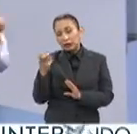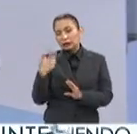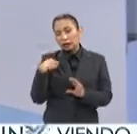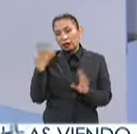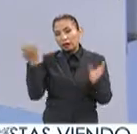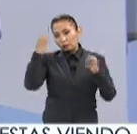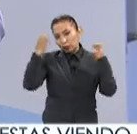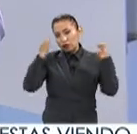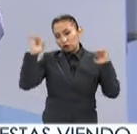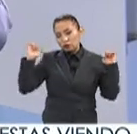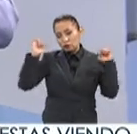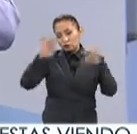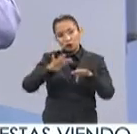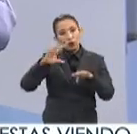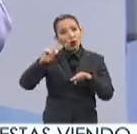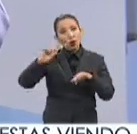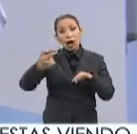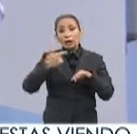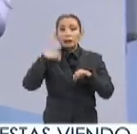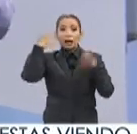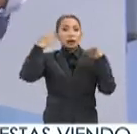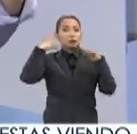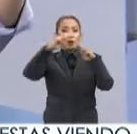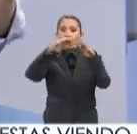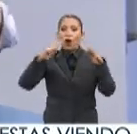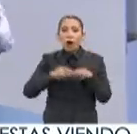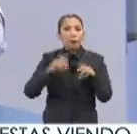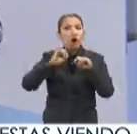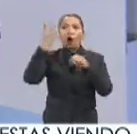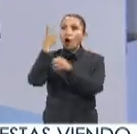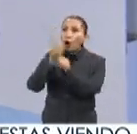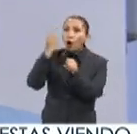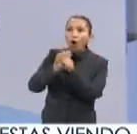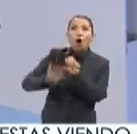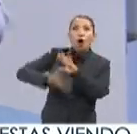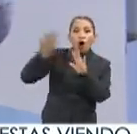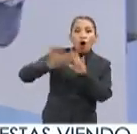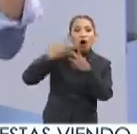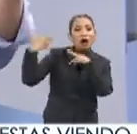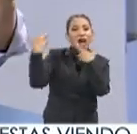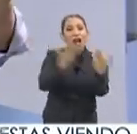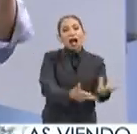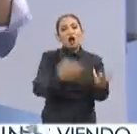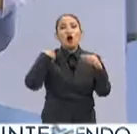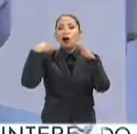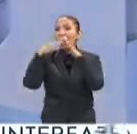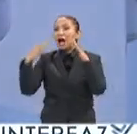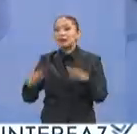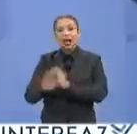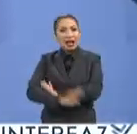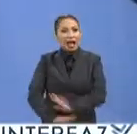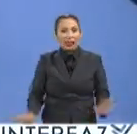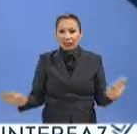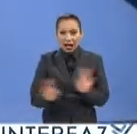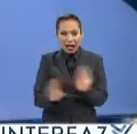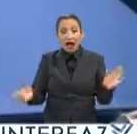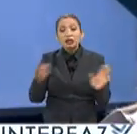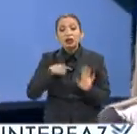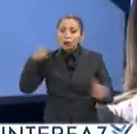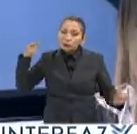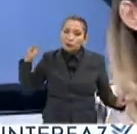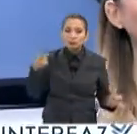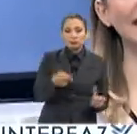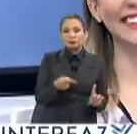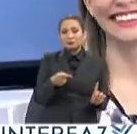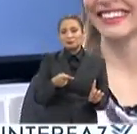eso trata la exposición. No es una expo mueblera, no es una de construcción, no es una feria de regalo, no es una feria del hogar. Es, nos tratamos 15